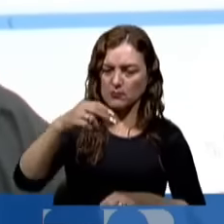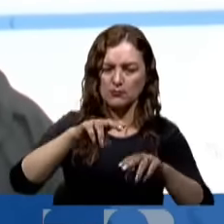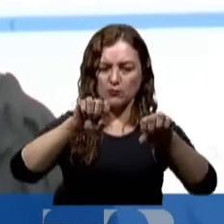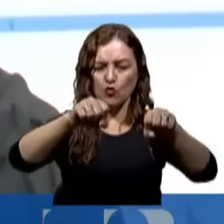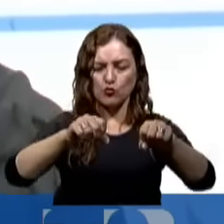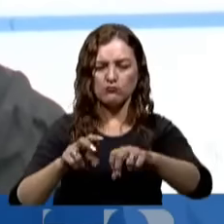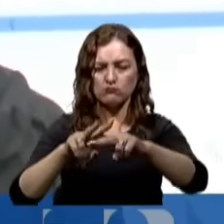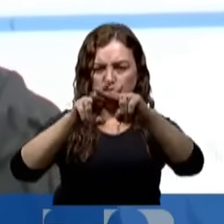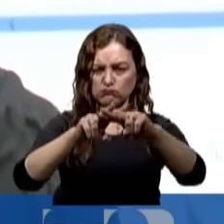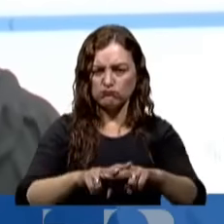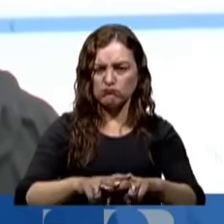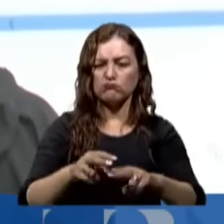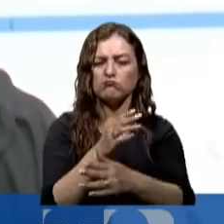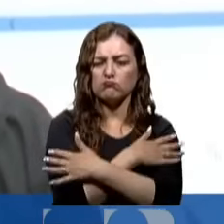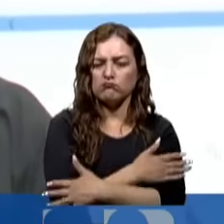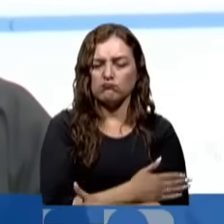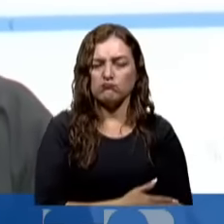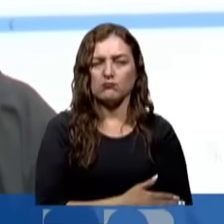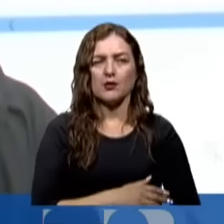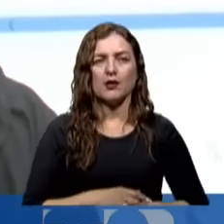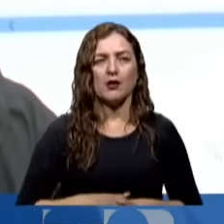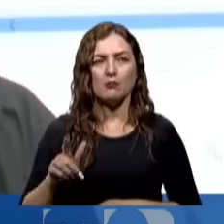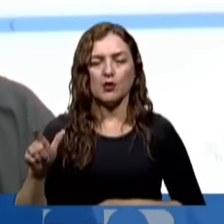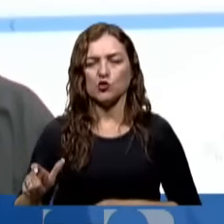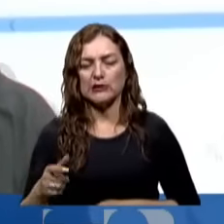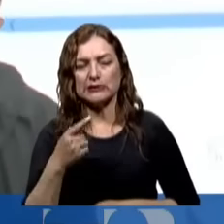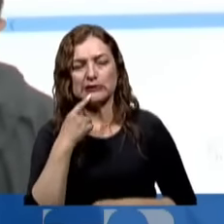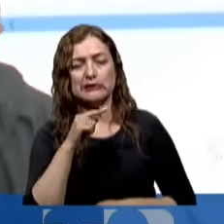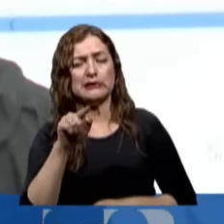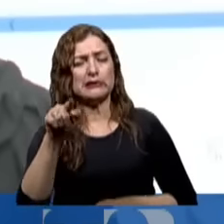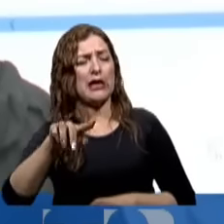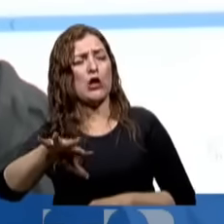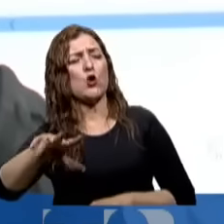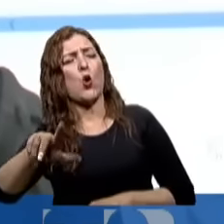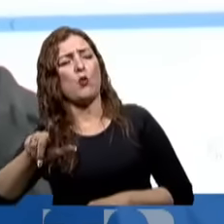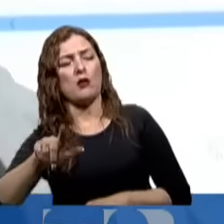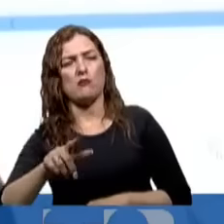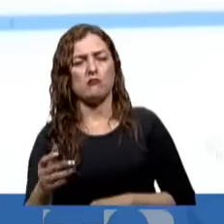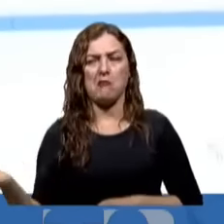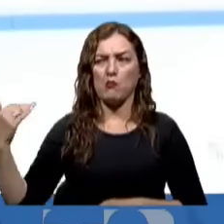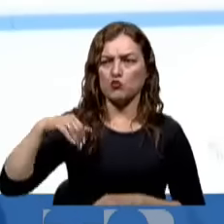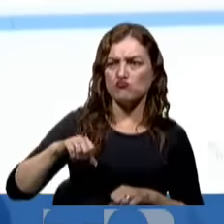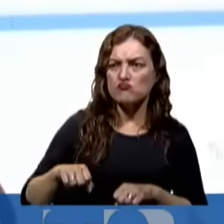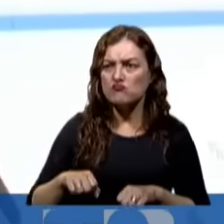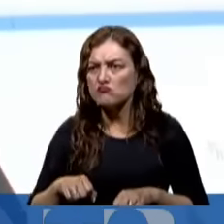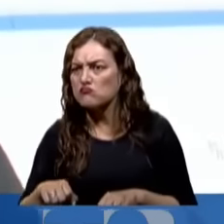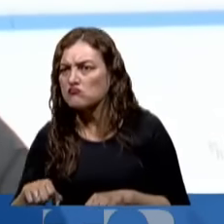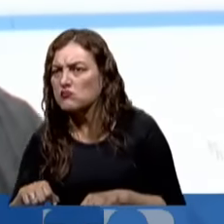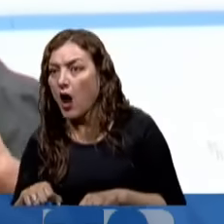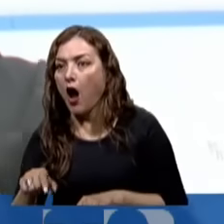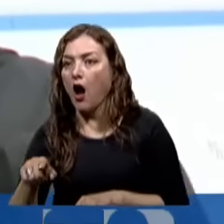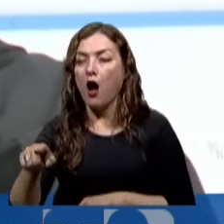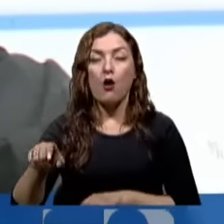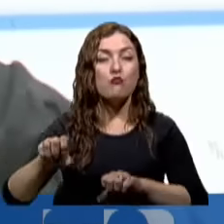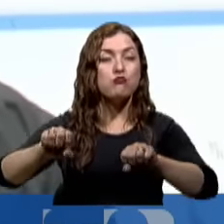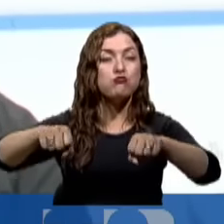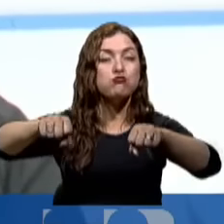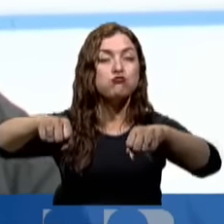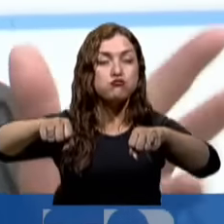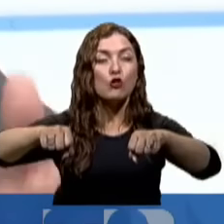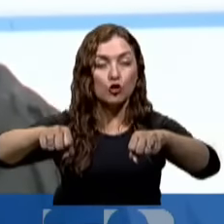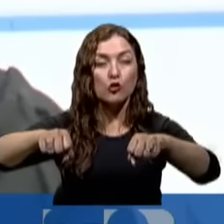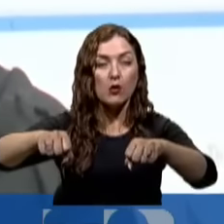indica que están robando efectivamente, ¿no? Entonces nos trasladamos enseguida y nos pudimos percatar que efectivamente una